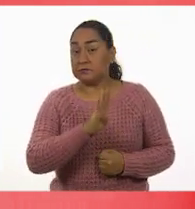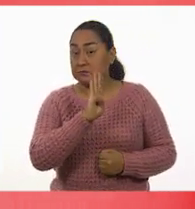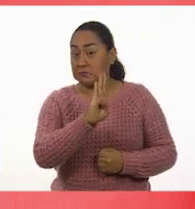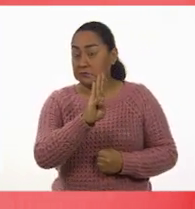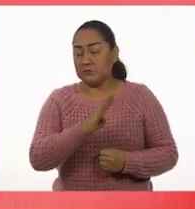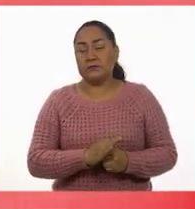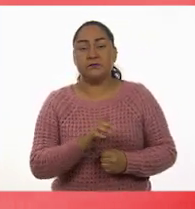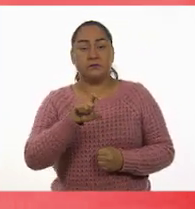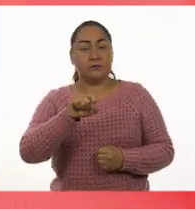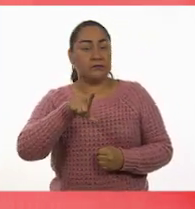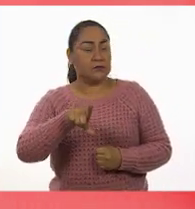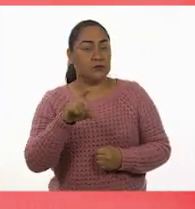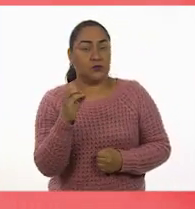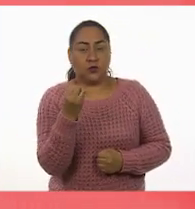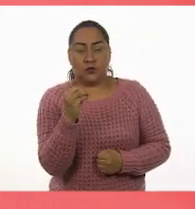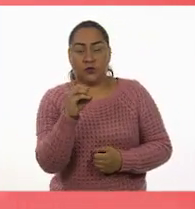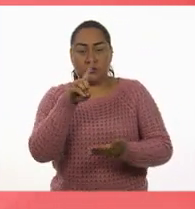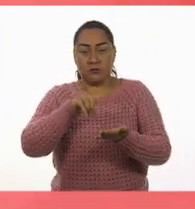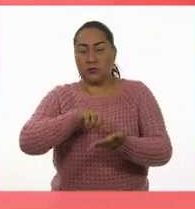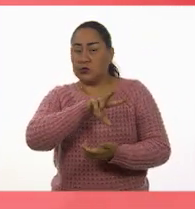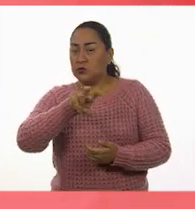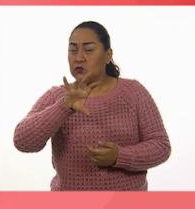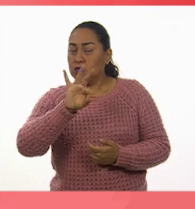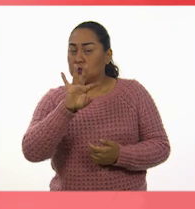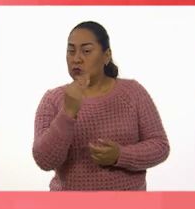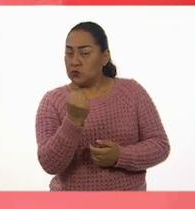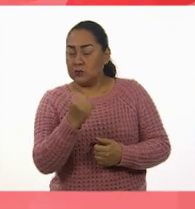1912. B. El 27 de octubre